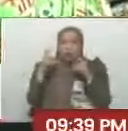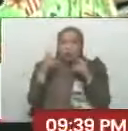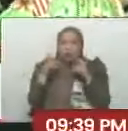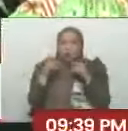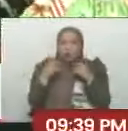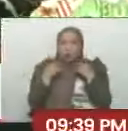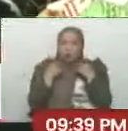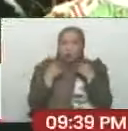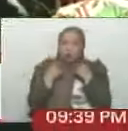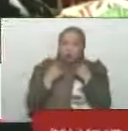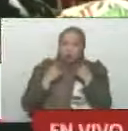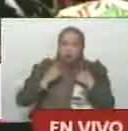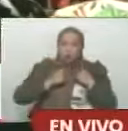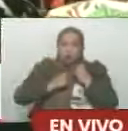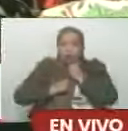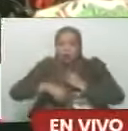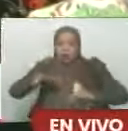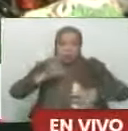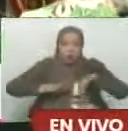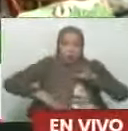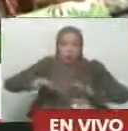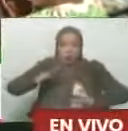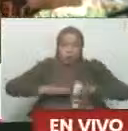foto al son del tambor.